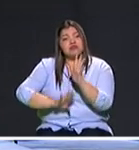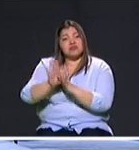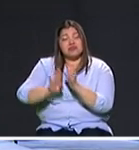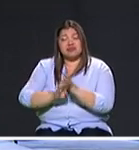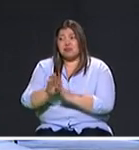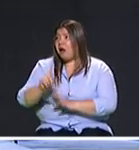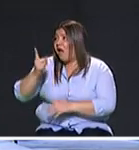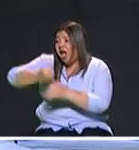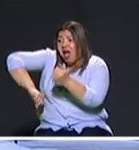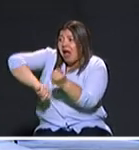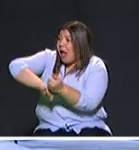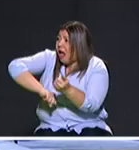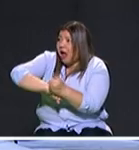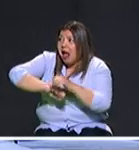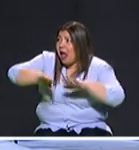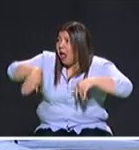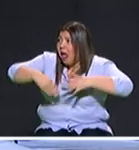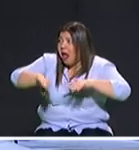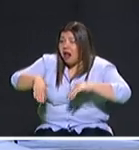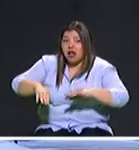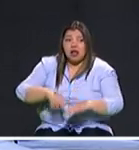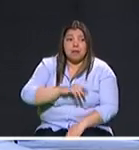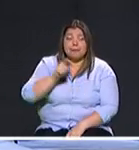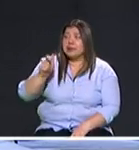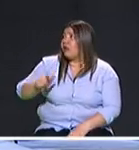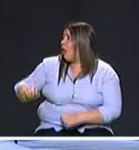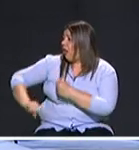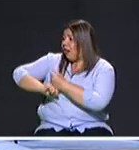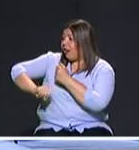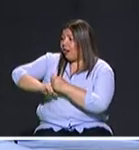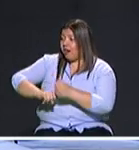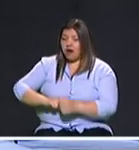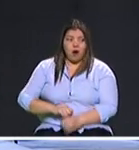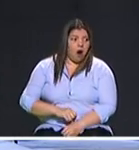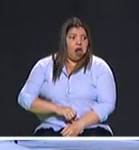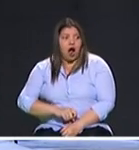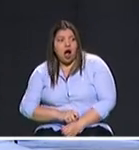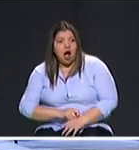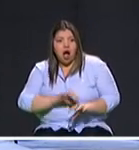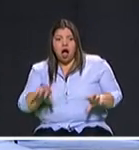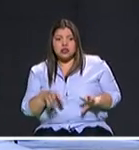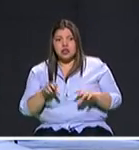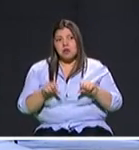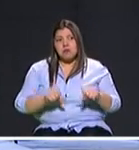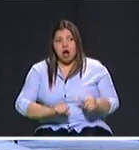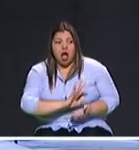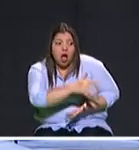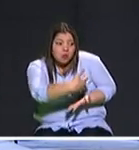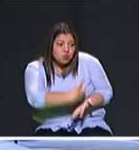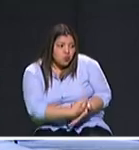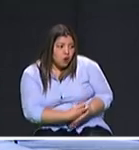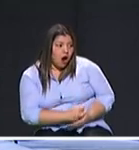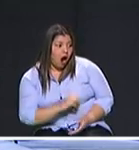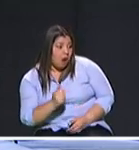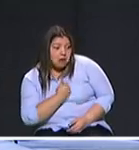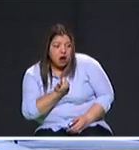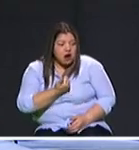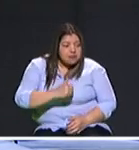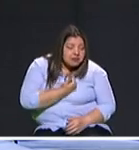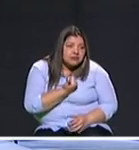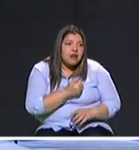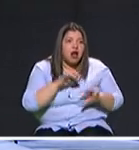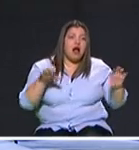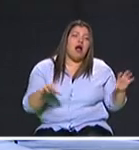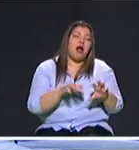de que la ilegalidad se tome esos lugares y le ofrezca a las personas pues